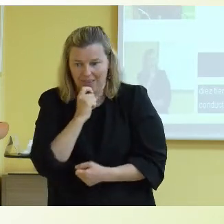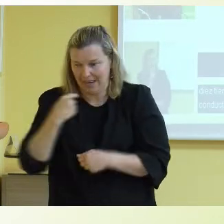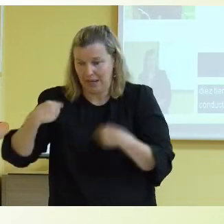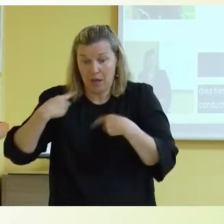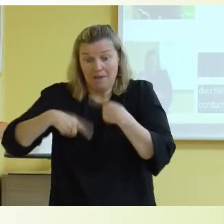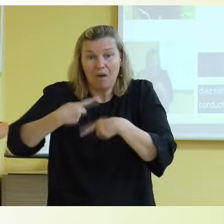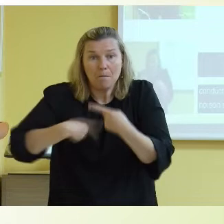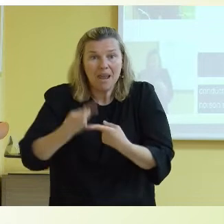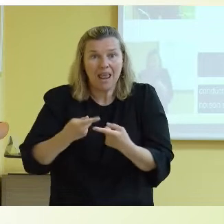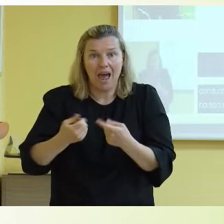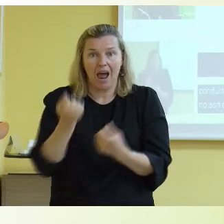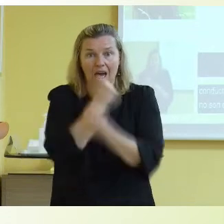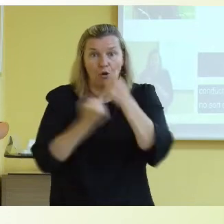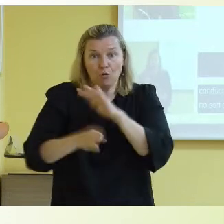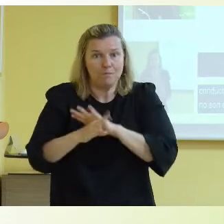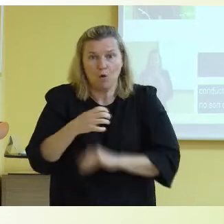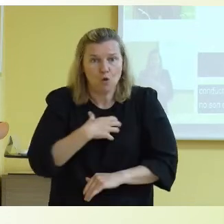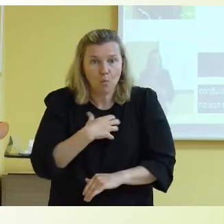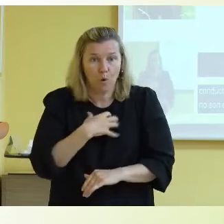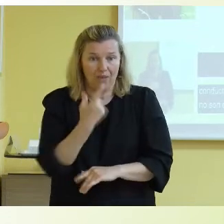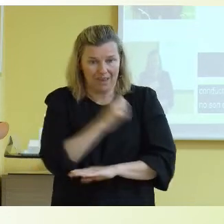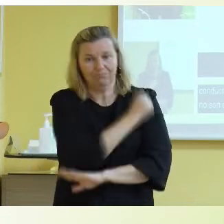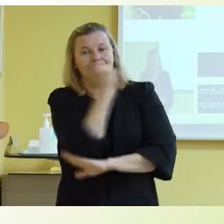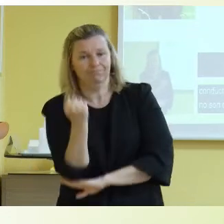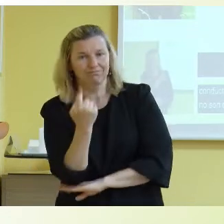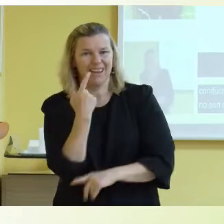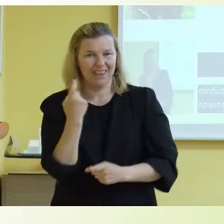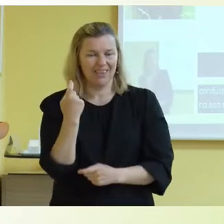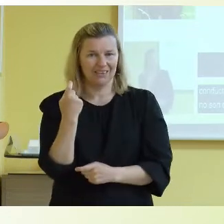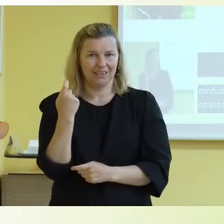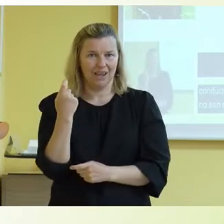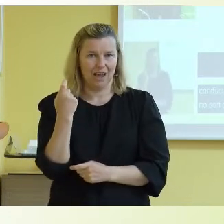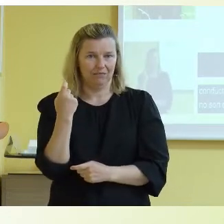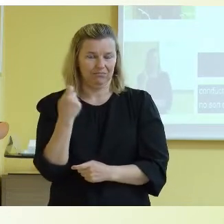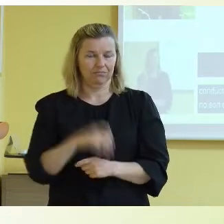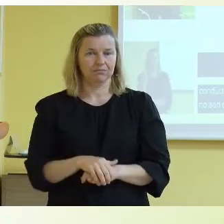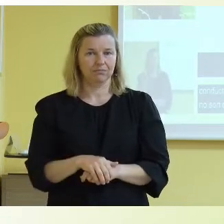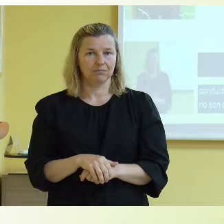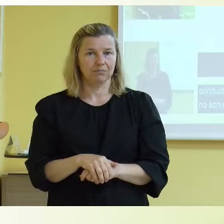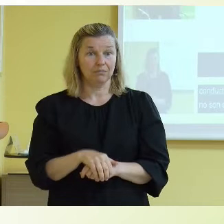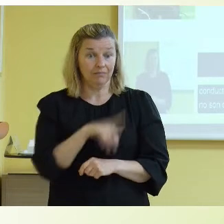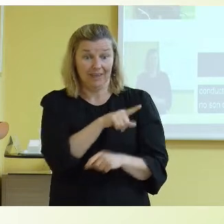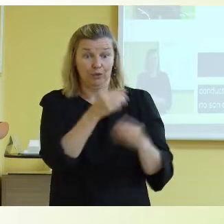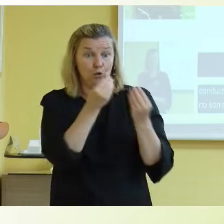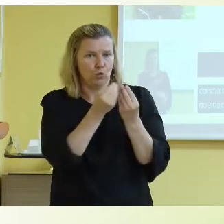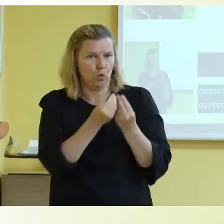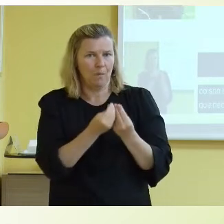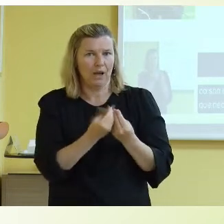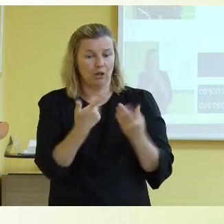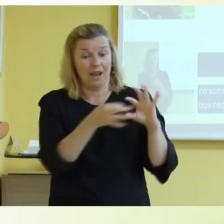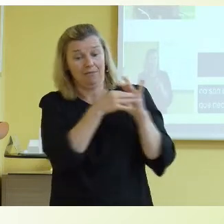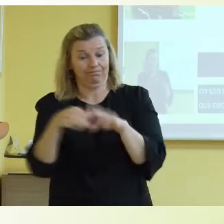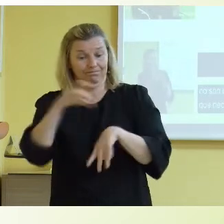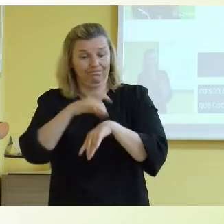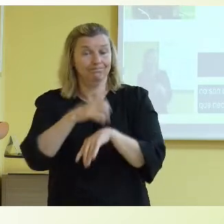familia adelante, o que necesitan apoyos para poder hacerlo. Están todo el extremo en todas estas personas. Y estas son cifras ya relacionadas con enfermedades